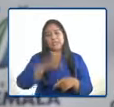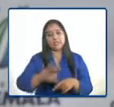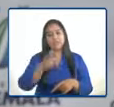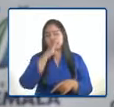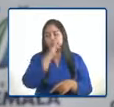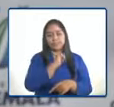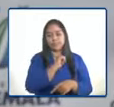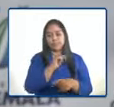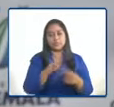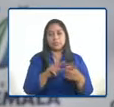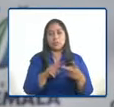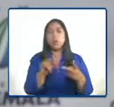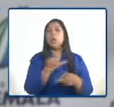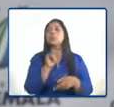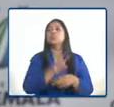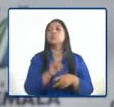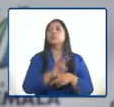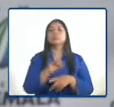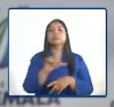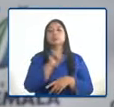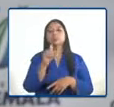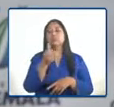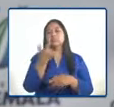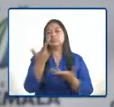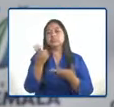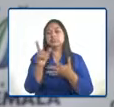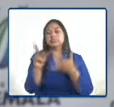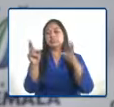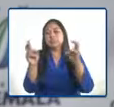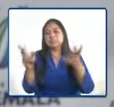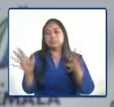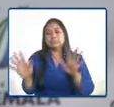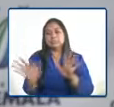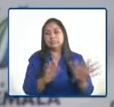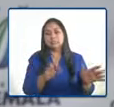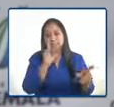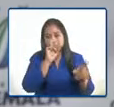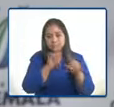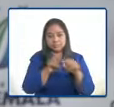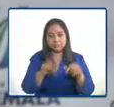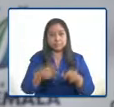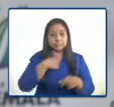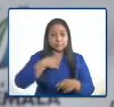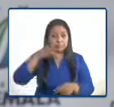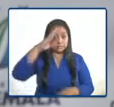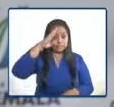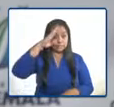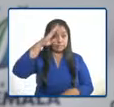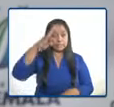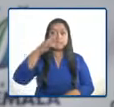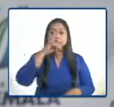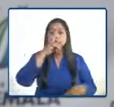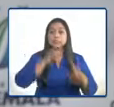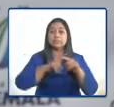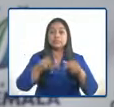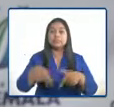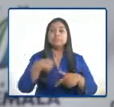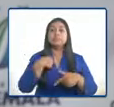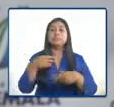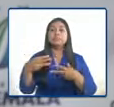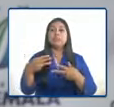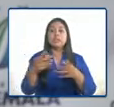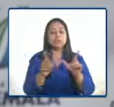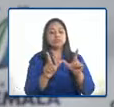o poder utilizarlos para otros fines. Así que también es de conocimiento de la PNC el modelo del